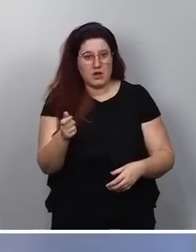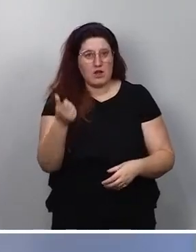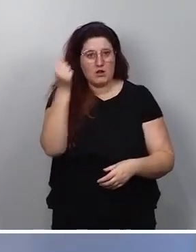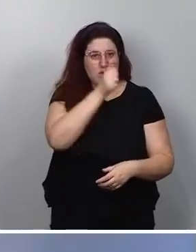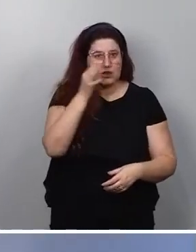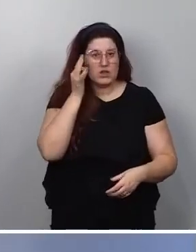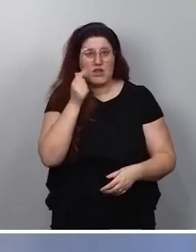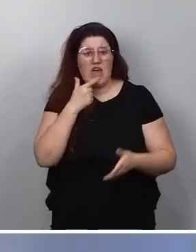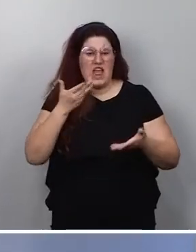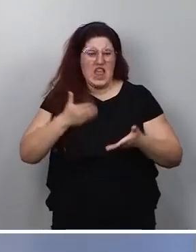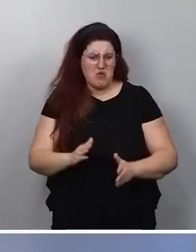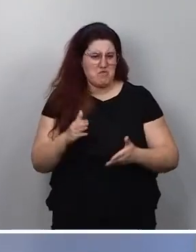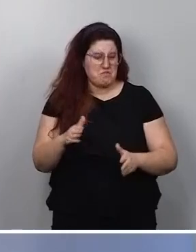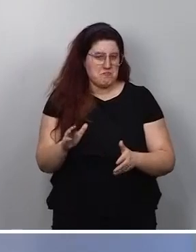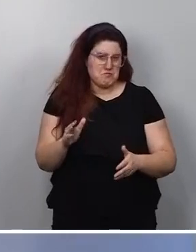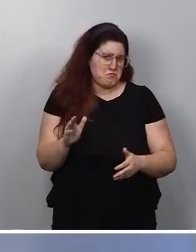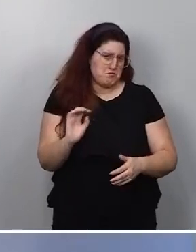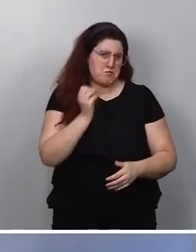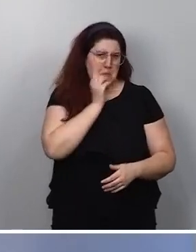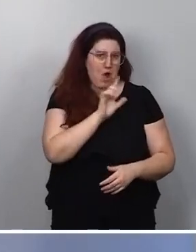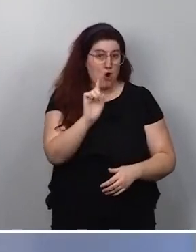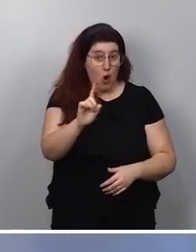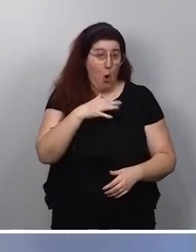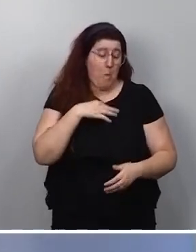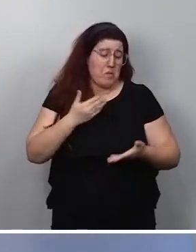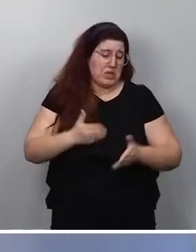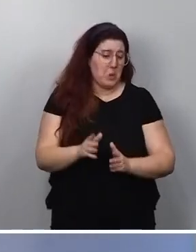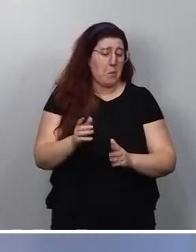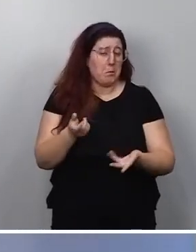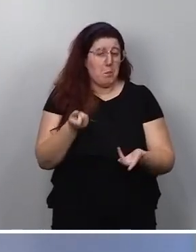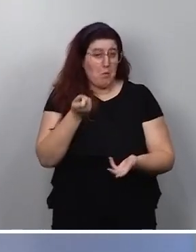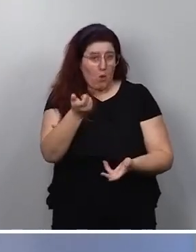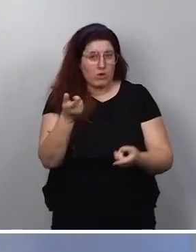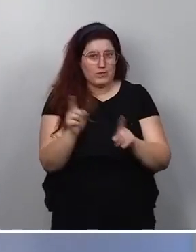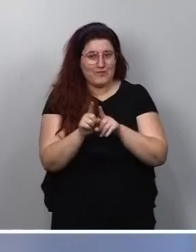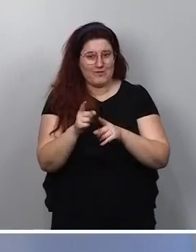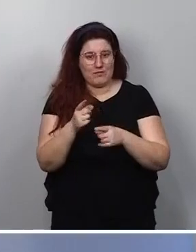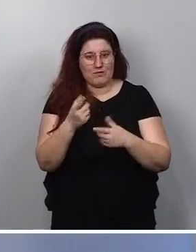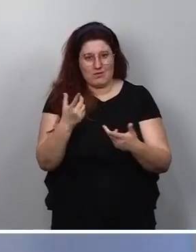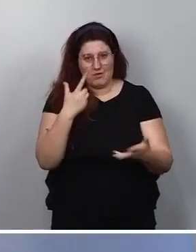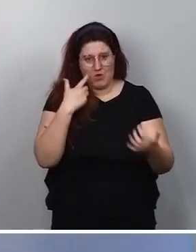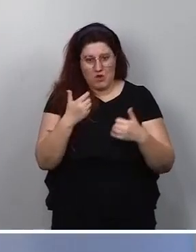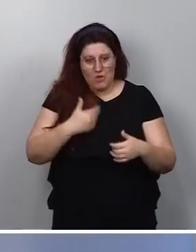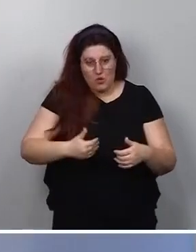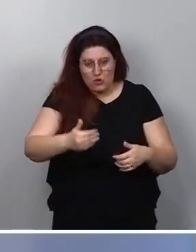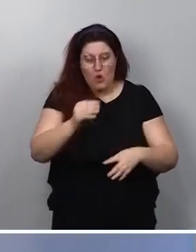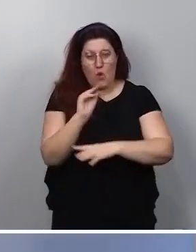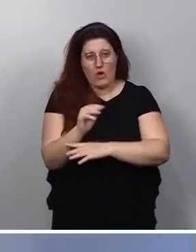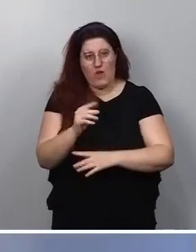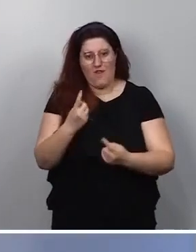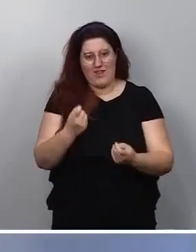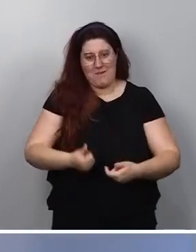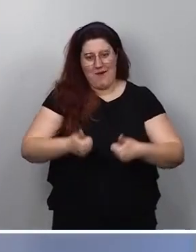deciden tener menos hijos o no tenerlos esas necesidades de apoyos y de cuidados solo van a aumentar en el futuro y por tanto